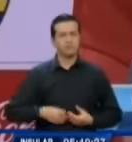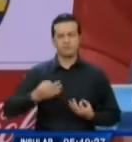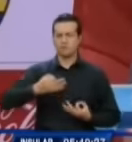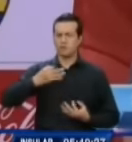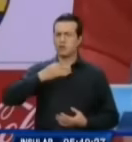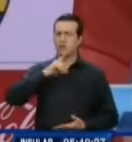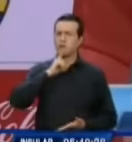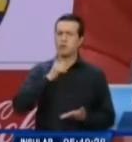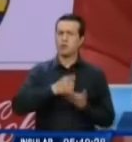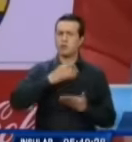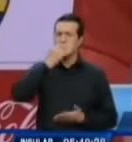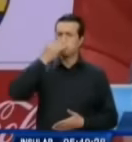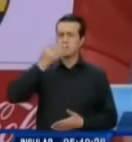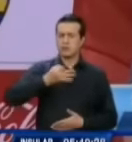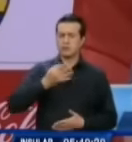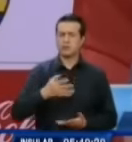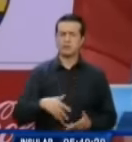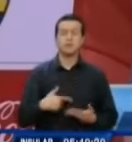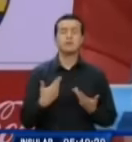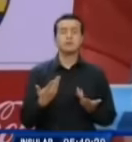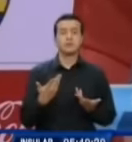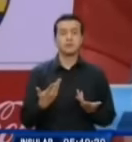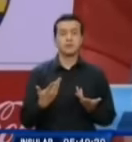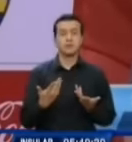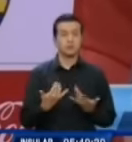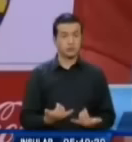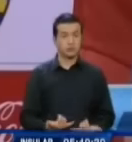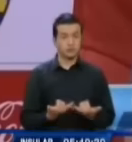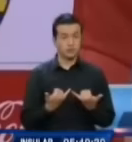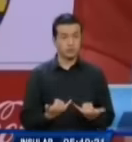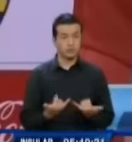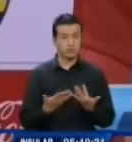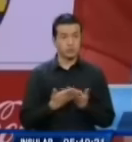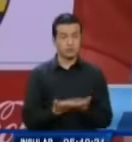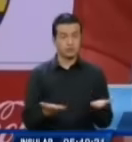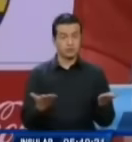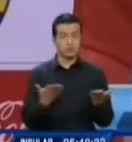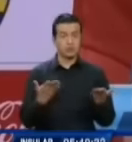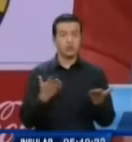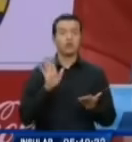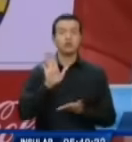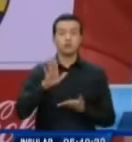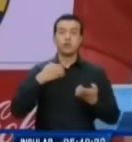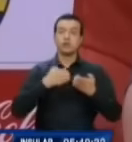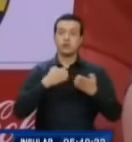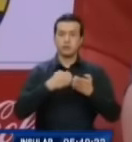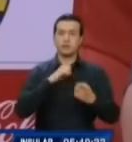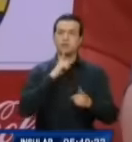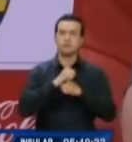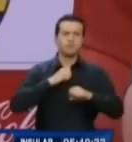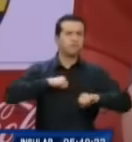convencidos de que esta forma que la selección presenta en cada uno de